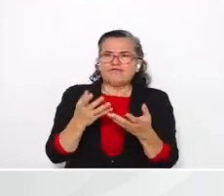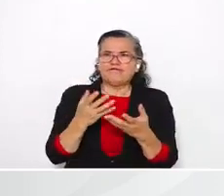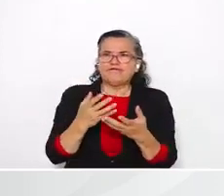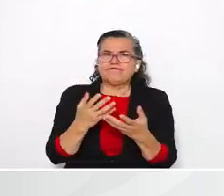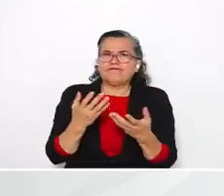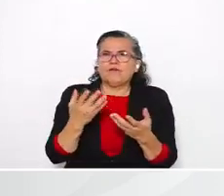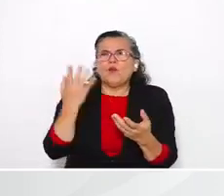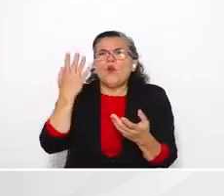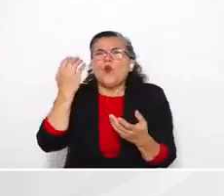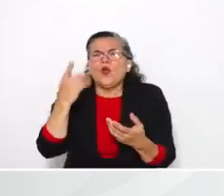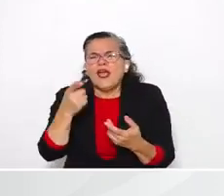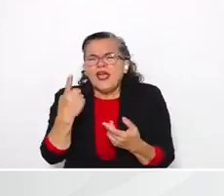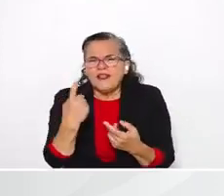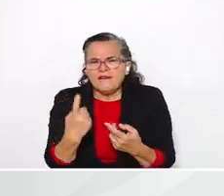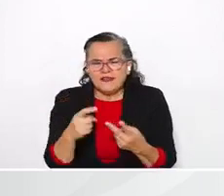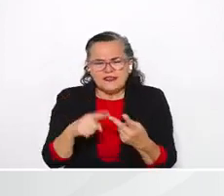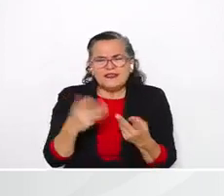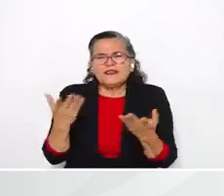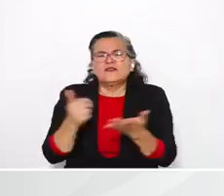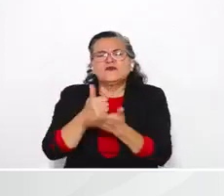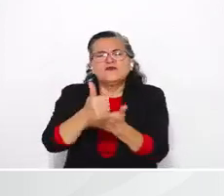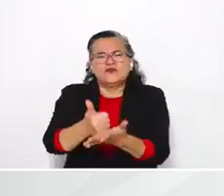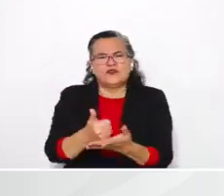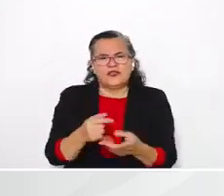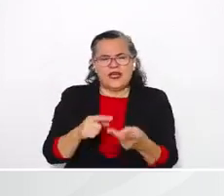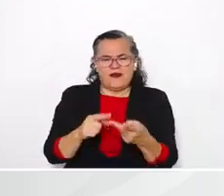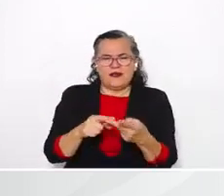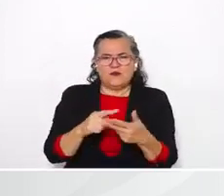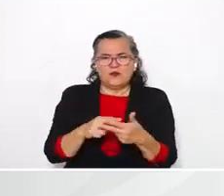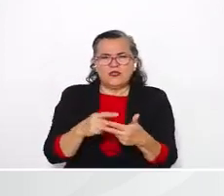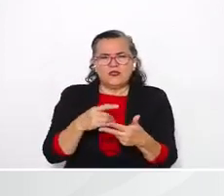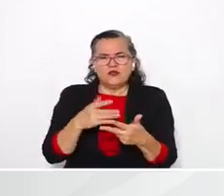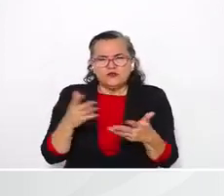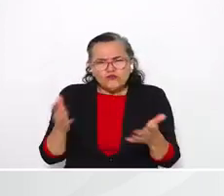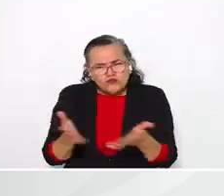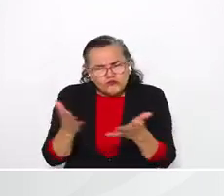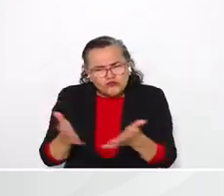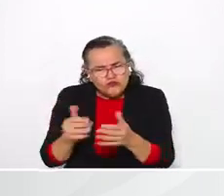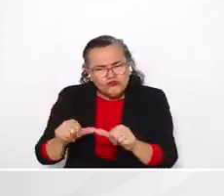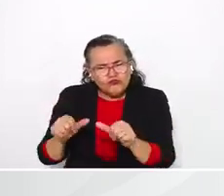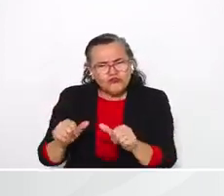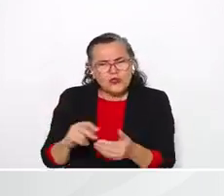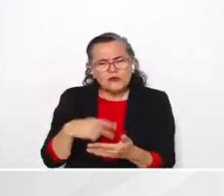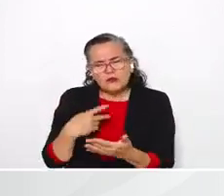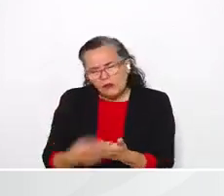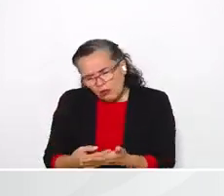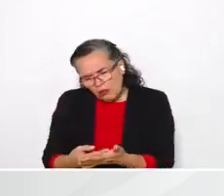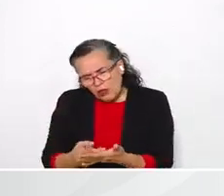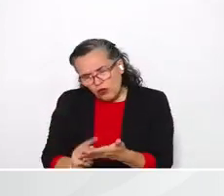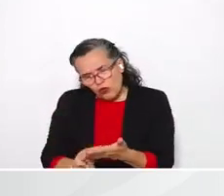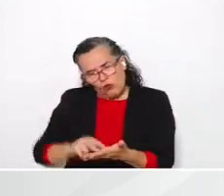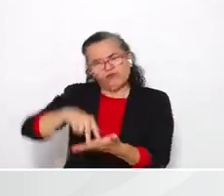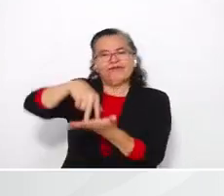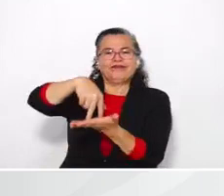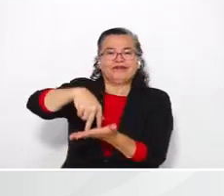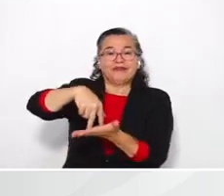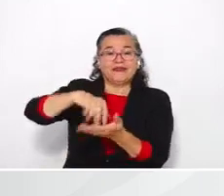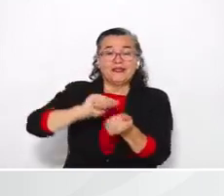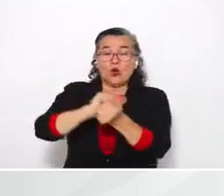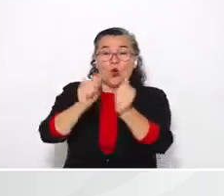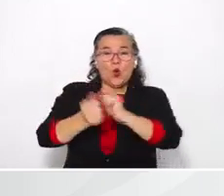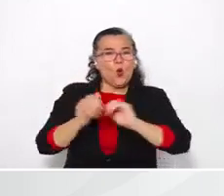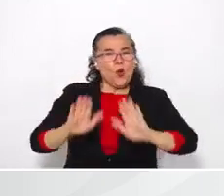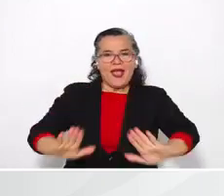deficiencias, cómo les ayudamos, caían, les ayudamos a levantarse y al final del primer año se convertían en